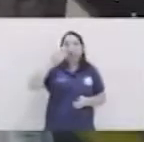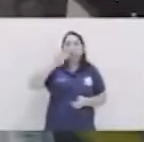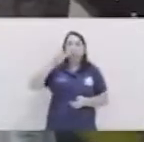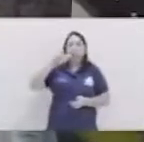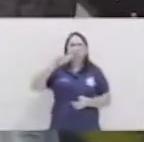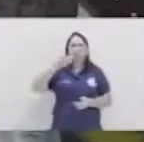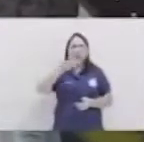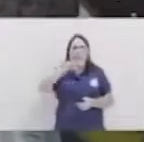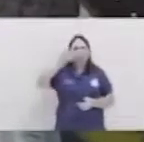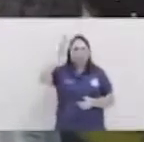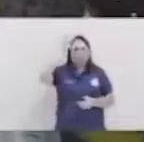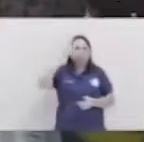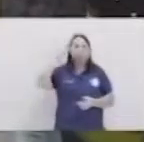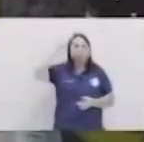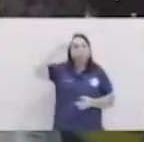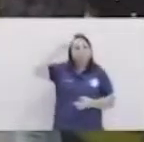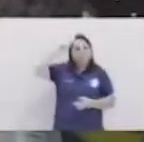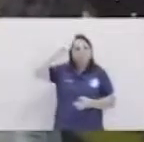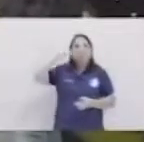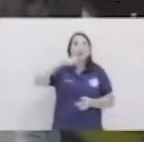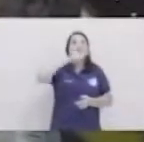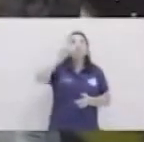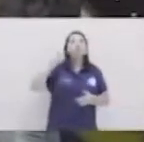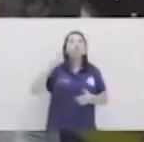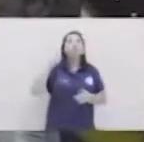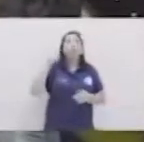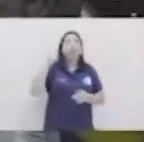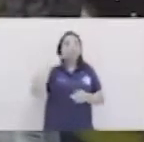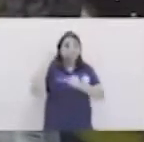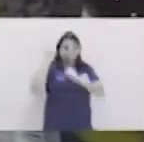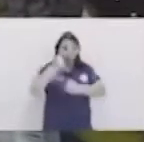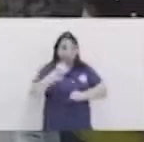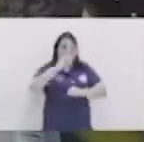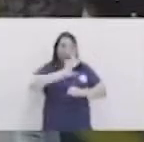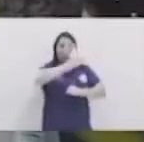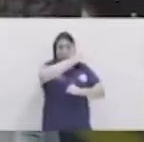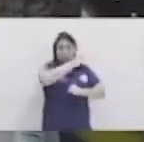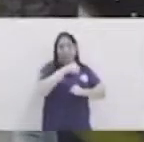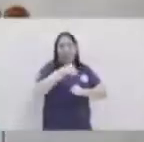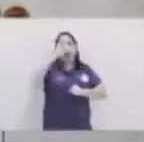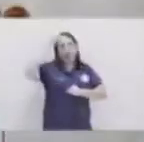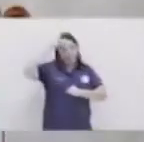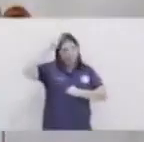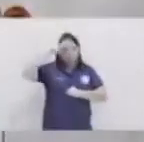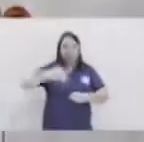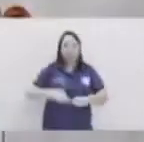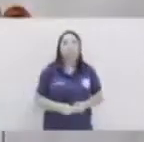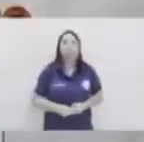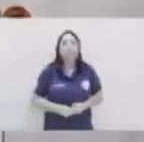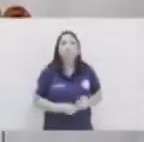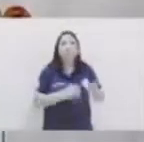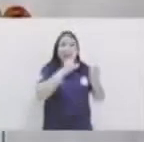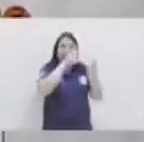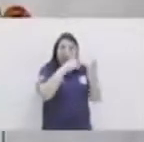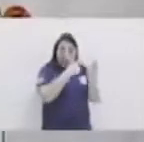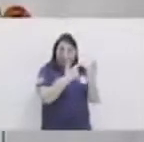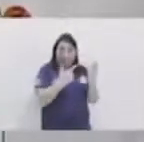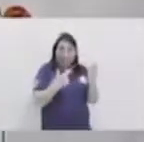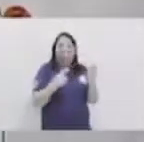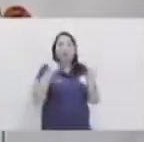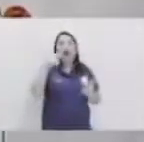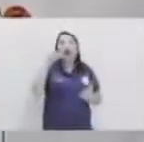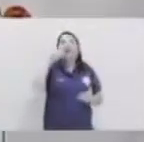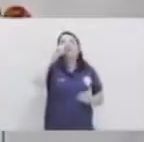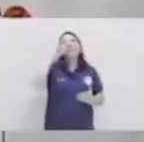acerca de Tenochtitlán, que fue su capital. La literatura azteca nos trata de transmitir